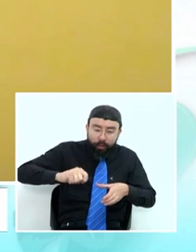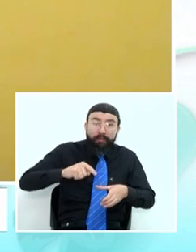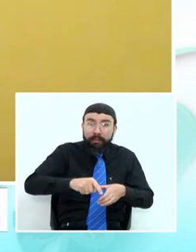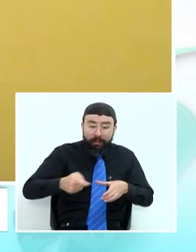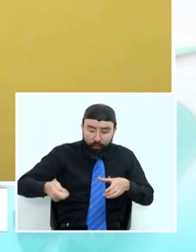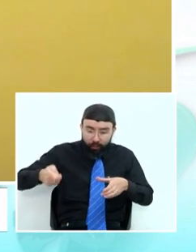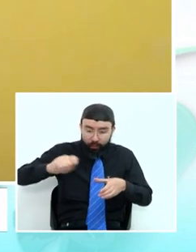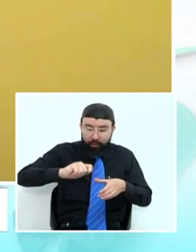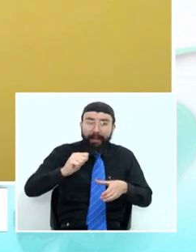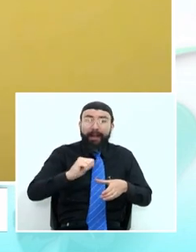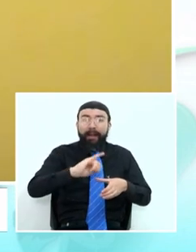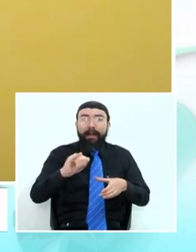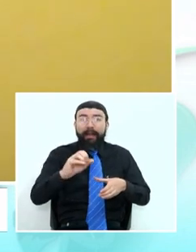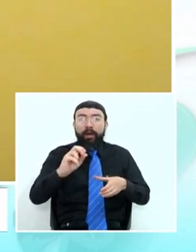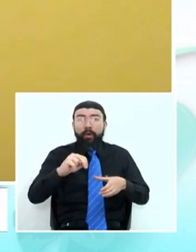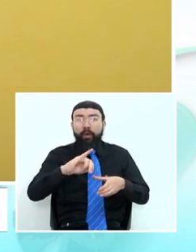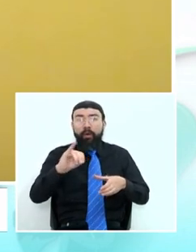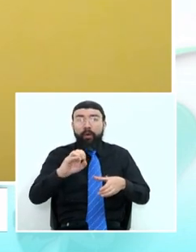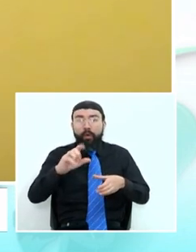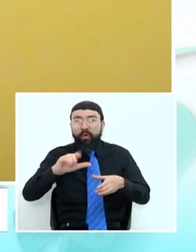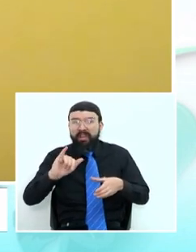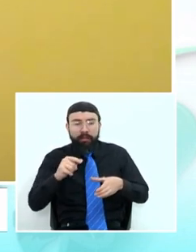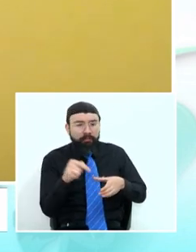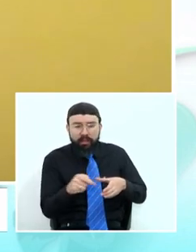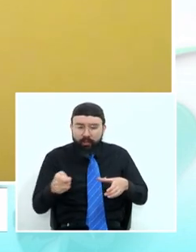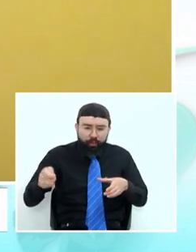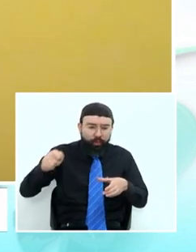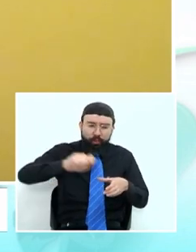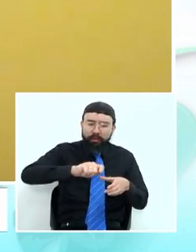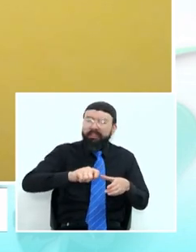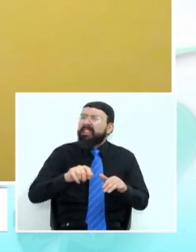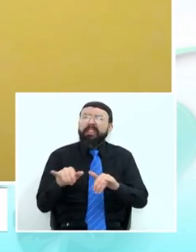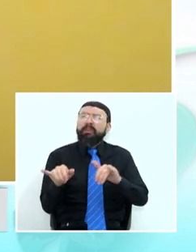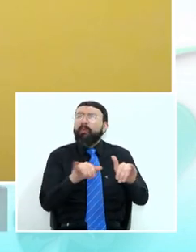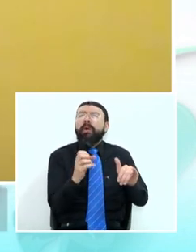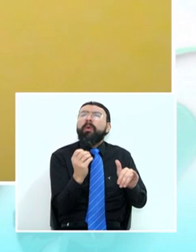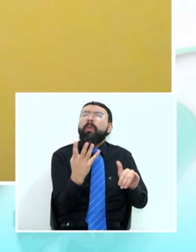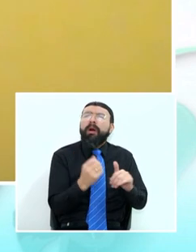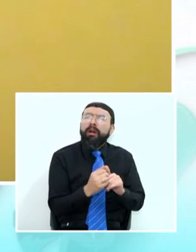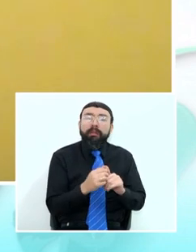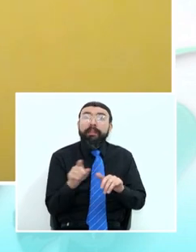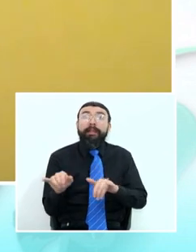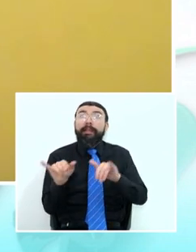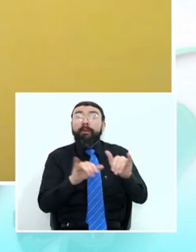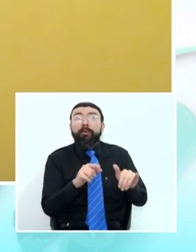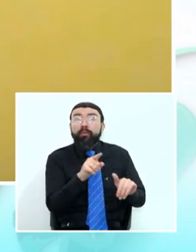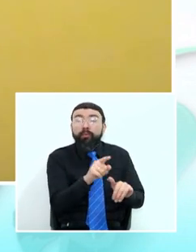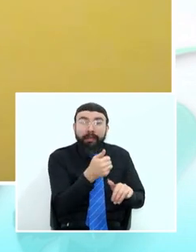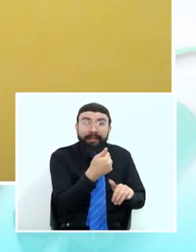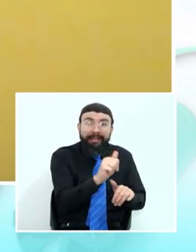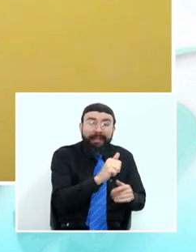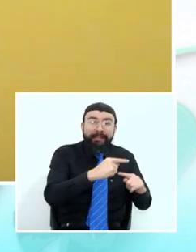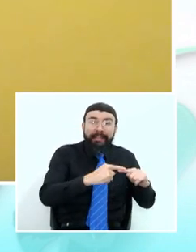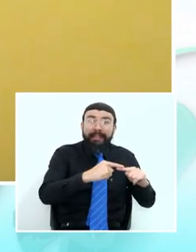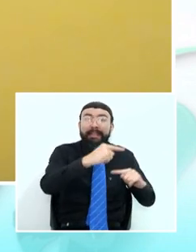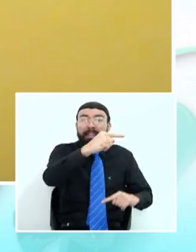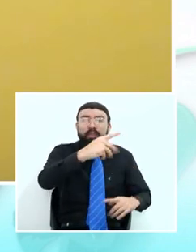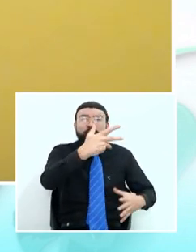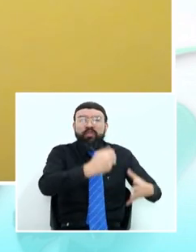crudo equivale, y aquí les voy a dar la equivalencia, equivale a que usted se tomara 10 litros de